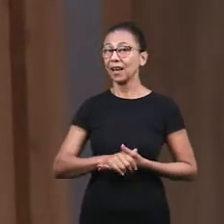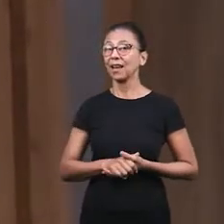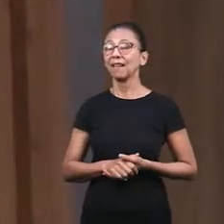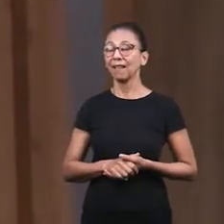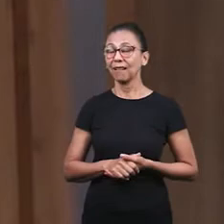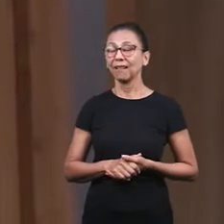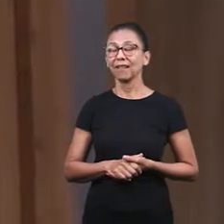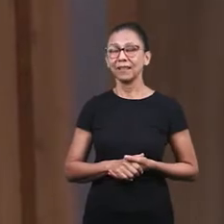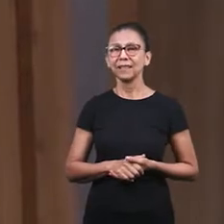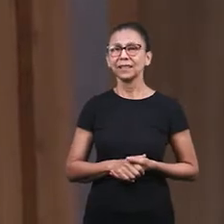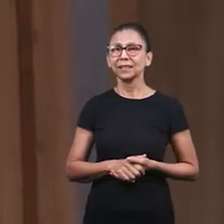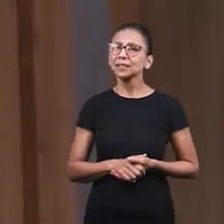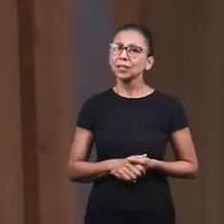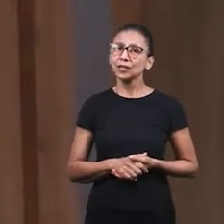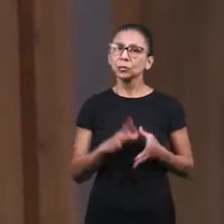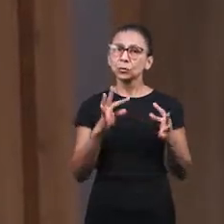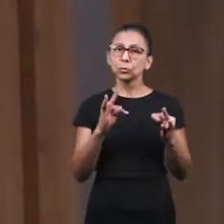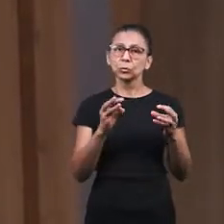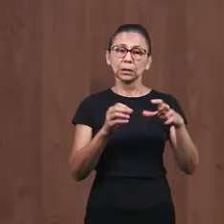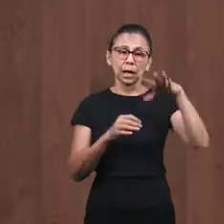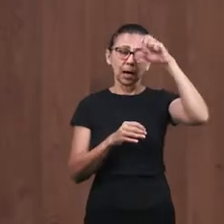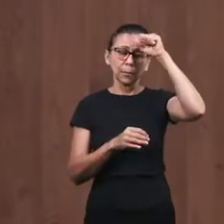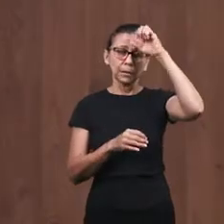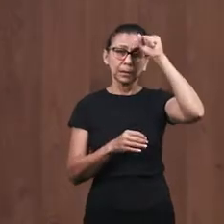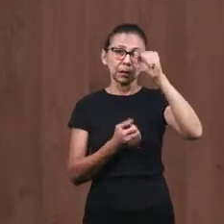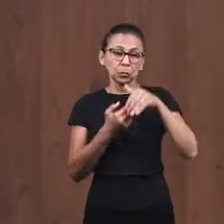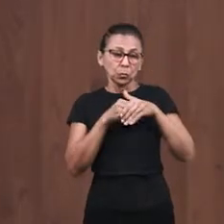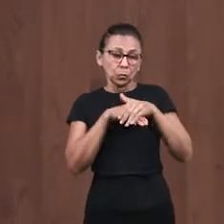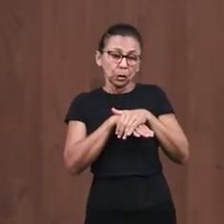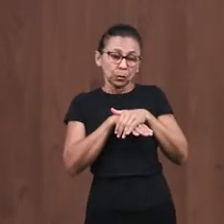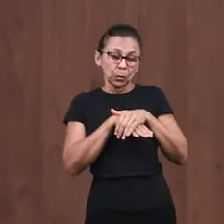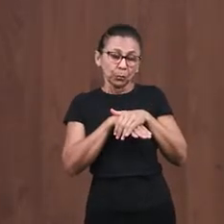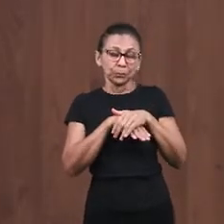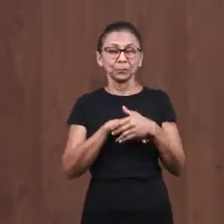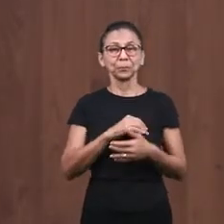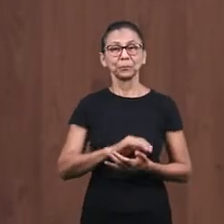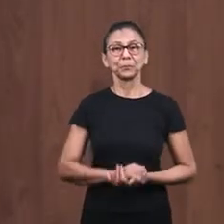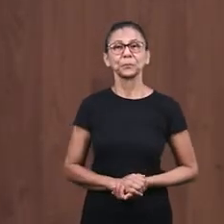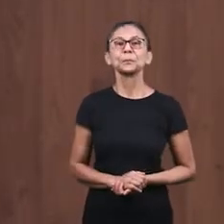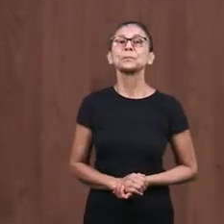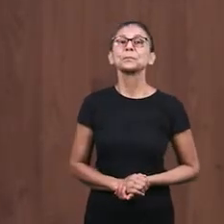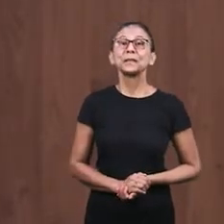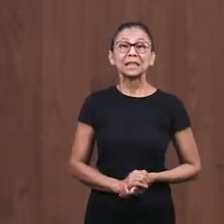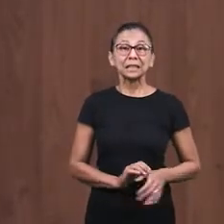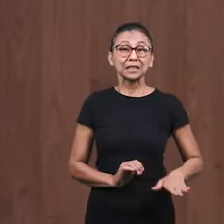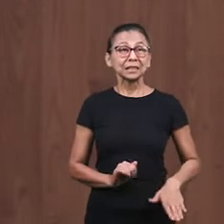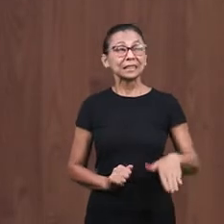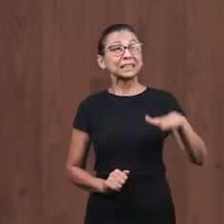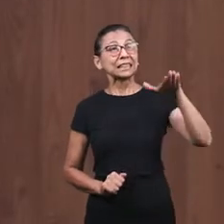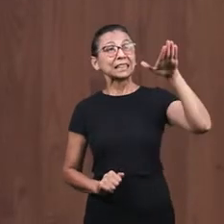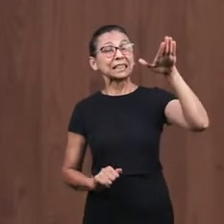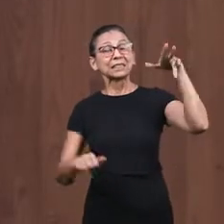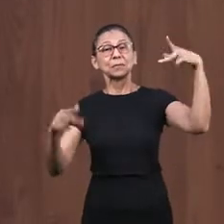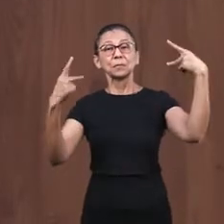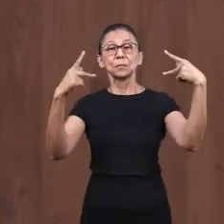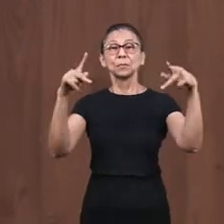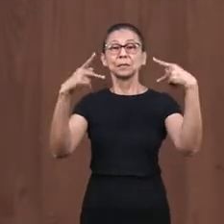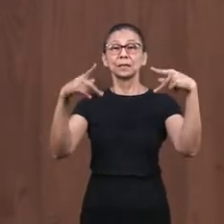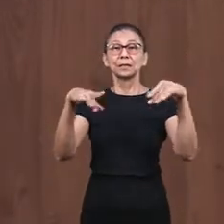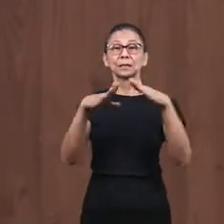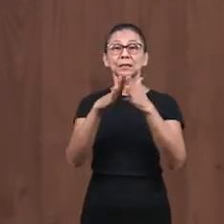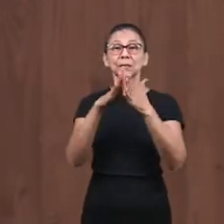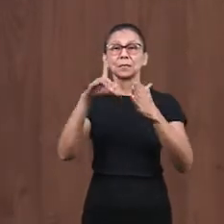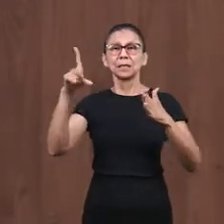Señor. Él escogió guardar la palabra del Señor en su corazón. Entonces, él creció y se